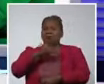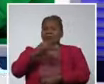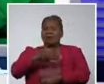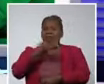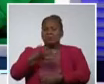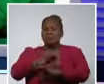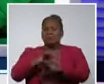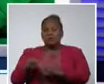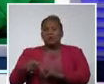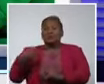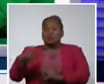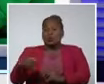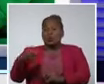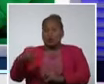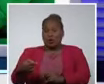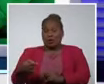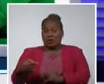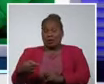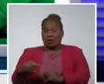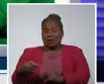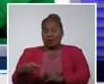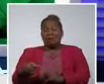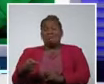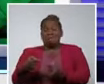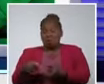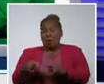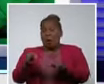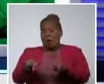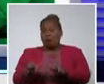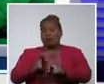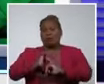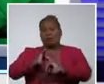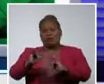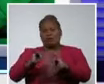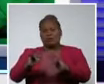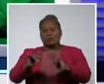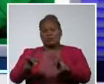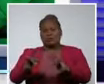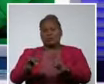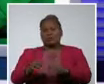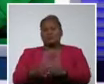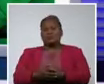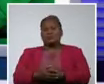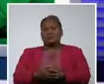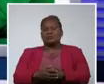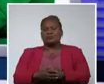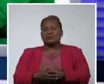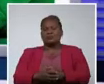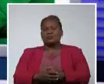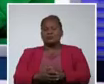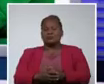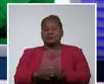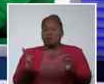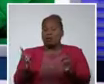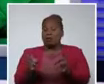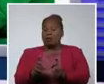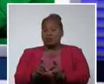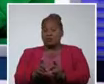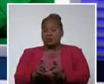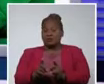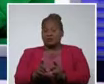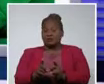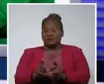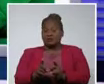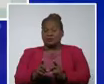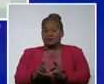días, pero en el día de hoy incluso con alguna información que pudimos brindar. En resumen, ahí tienen ustedes